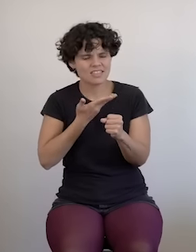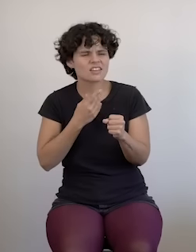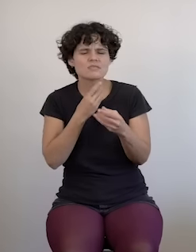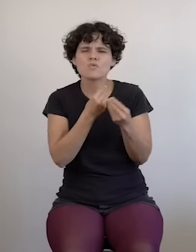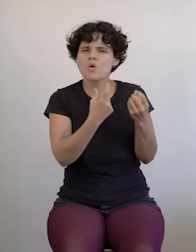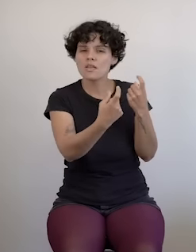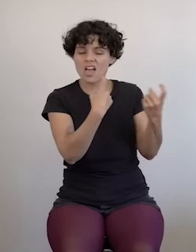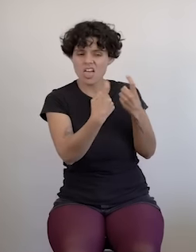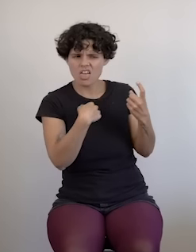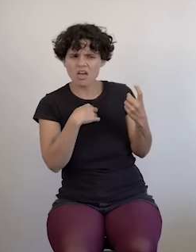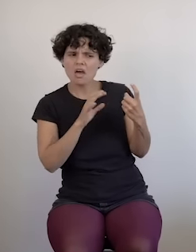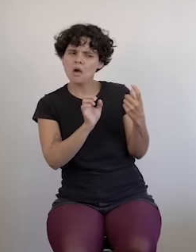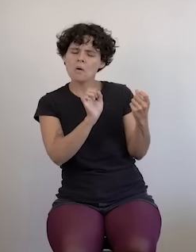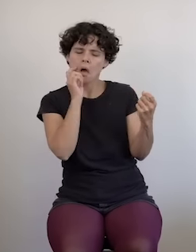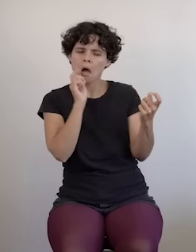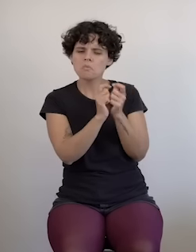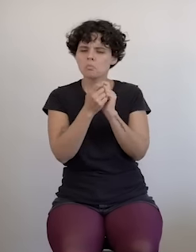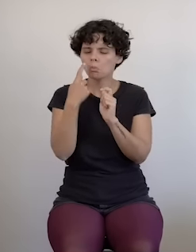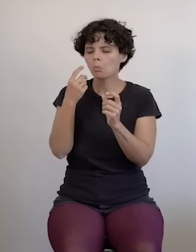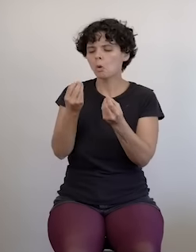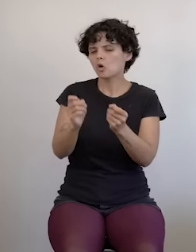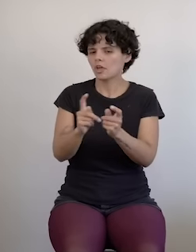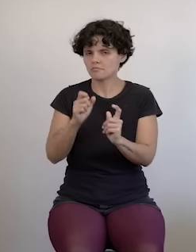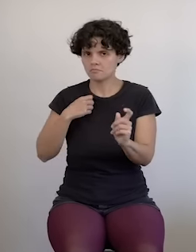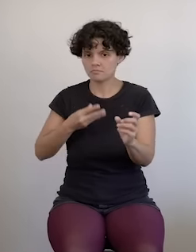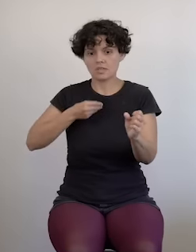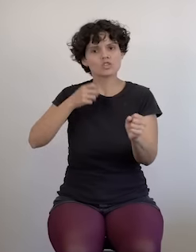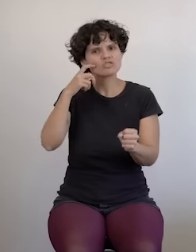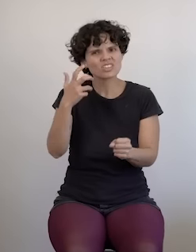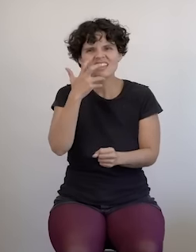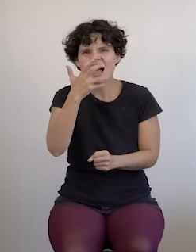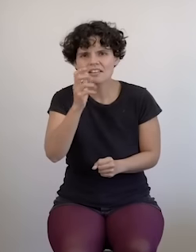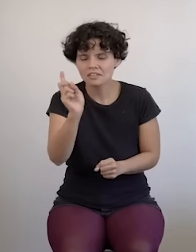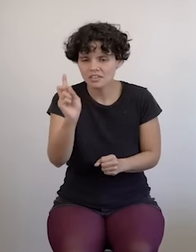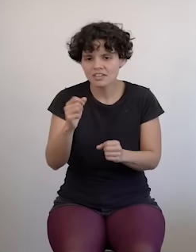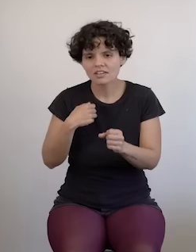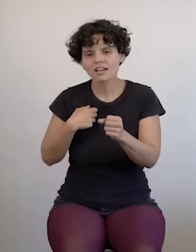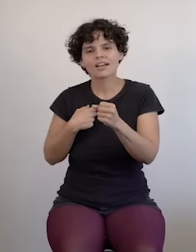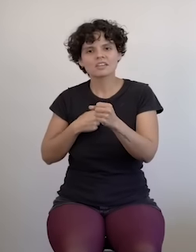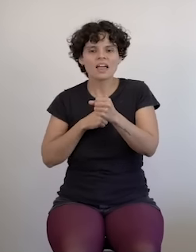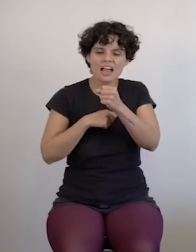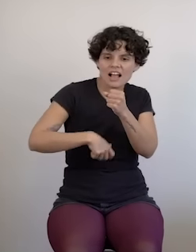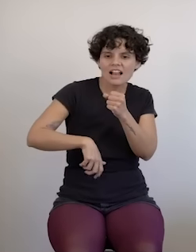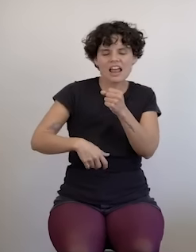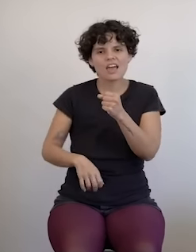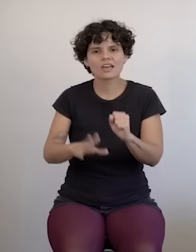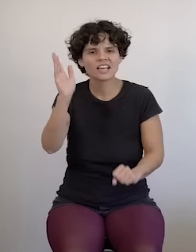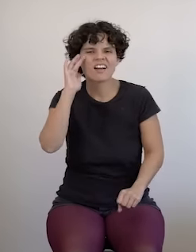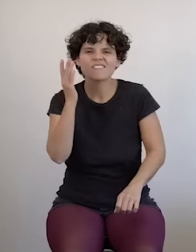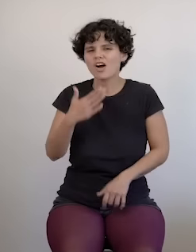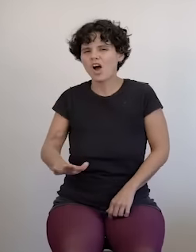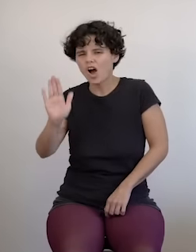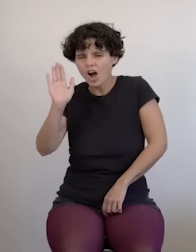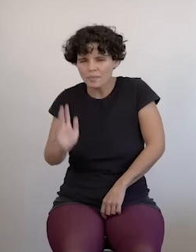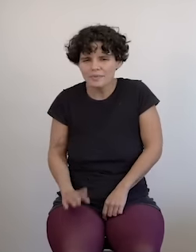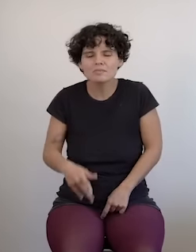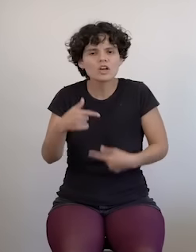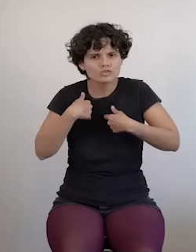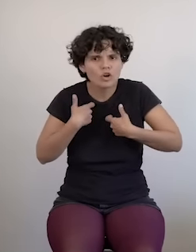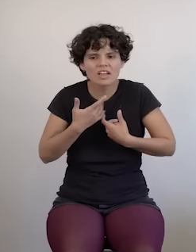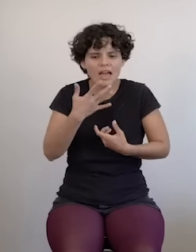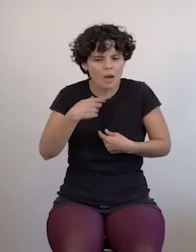productiva. Y fui al estudio y grabé sin gritar, po. Y dice, ¿cuándo era yo, po, weón? La weá entera fome, si el brillo que tengo yo es